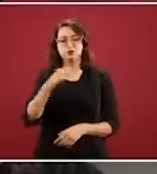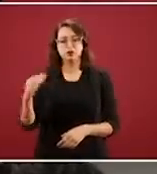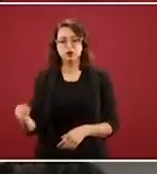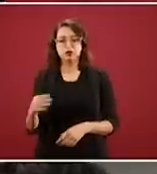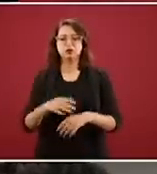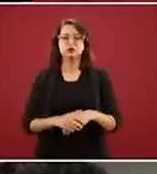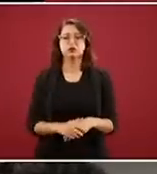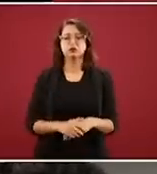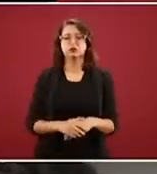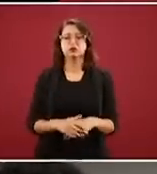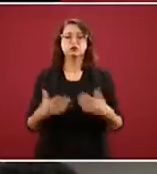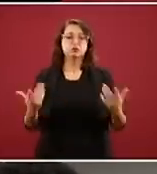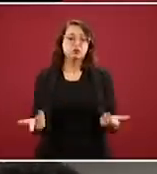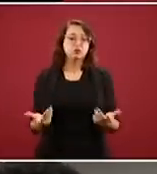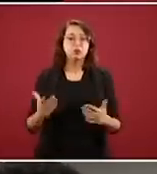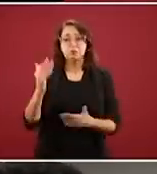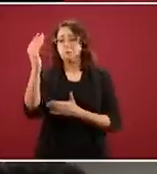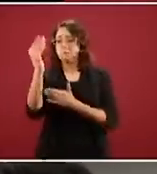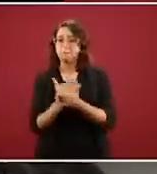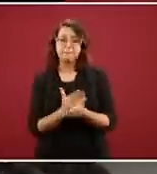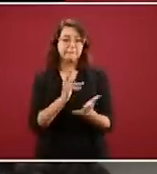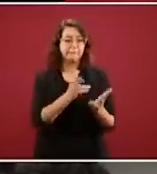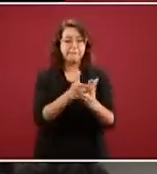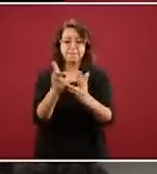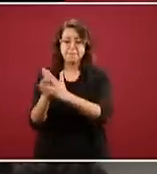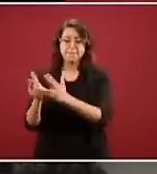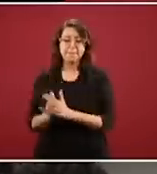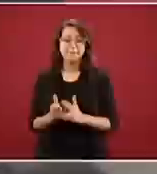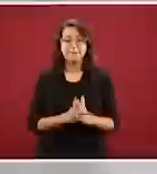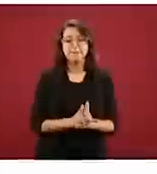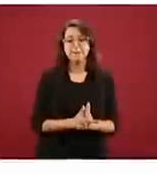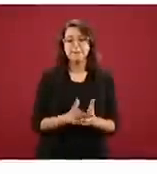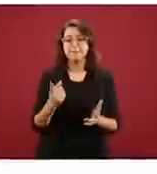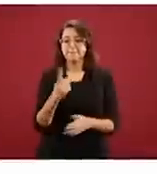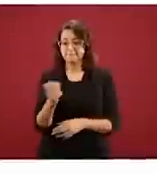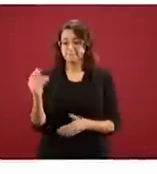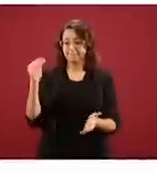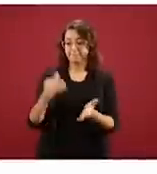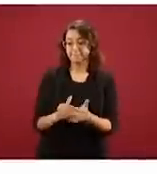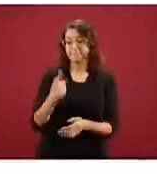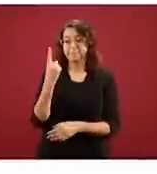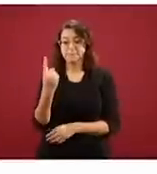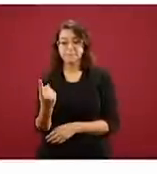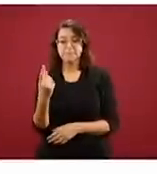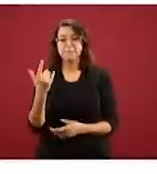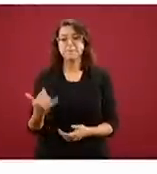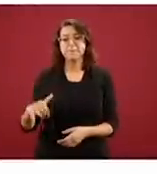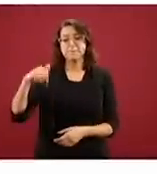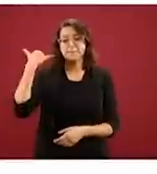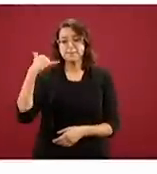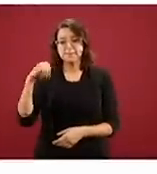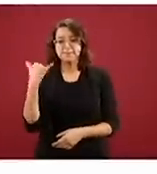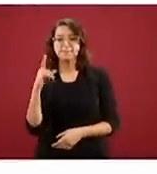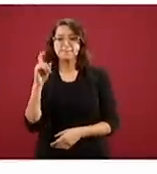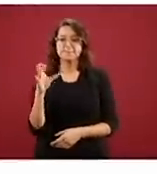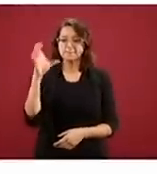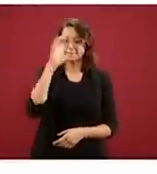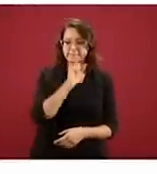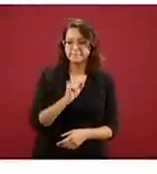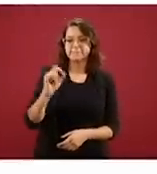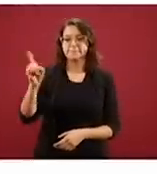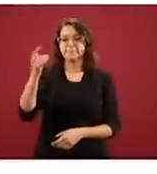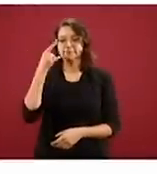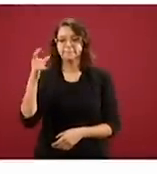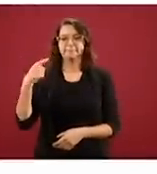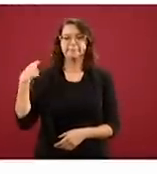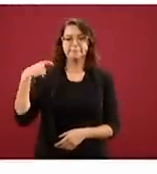los 1.3 homicidios por cada 100,000 habitantes, Yucatán de menos a más, Aguascalientes, Campeche,